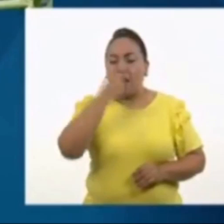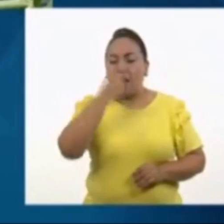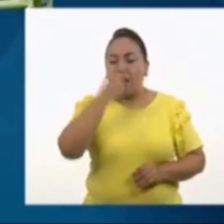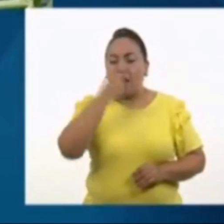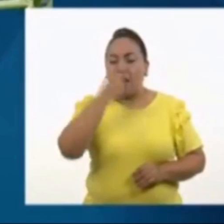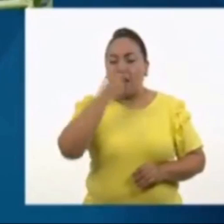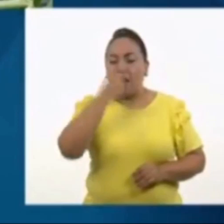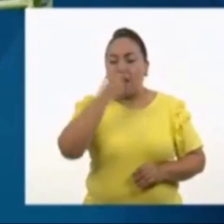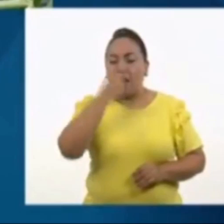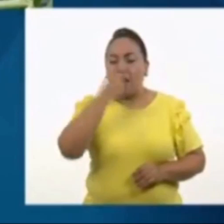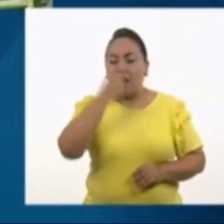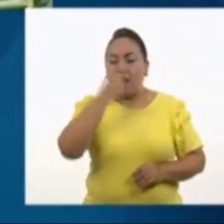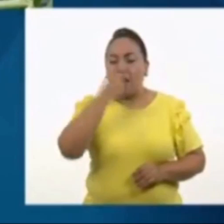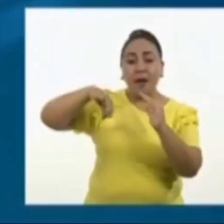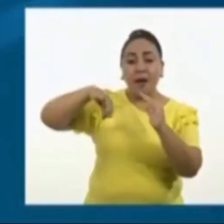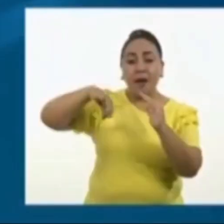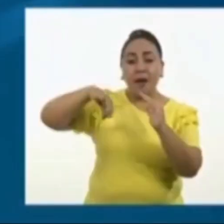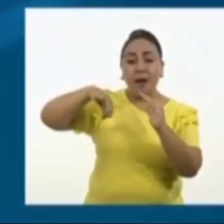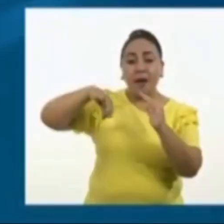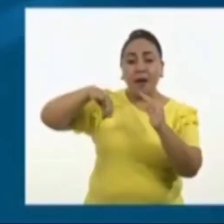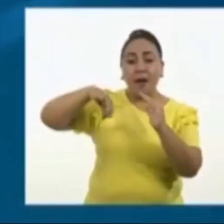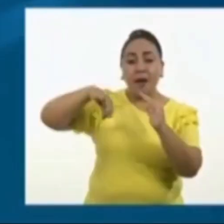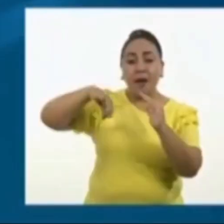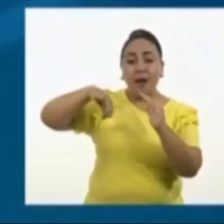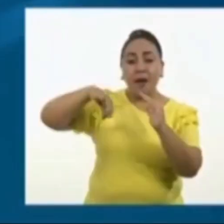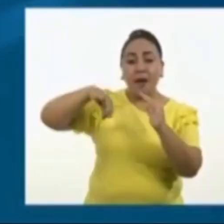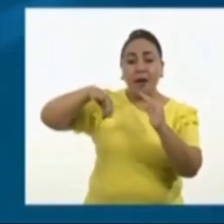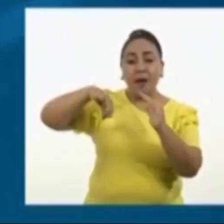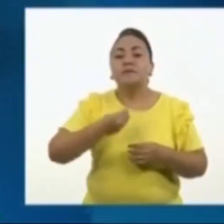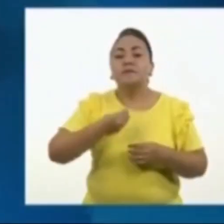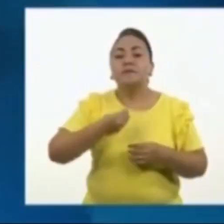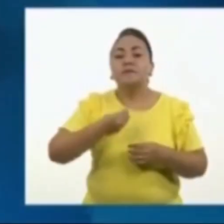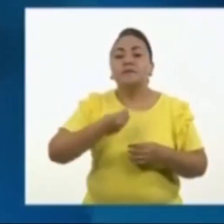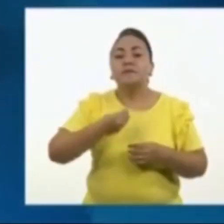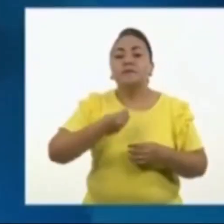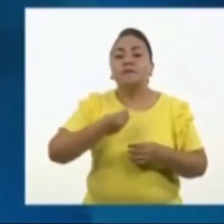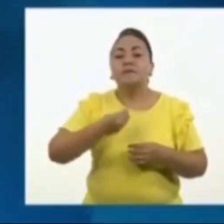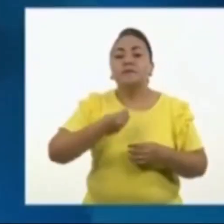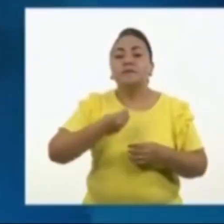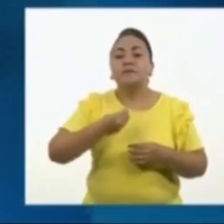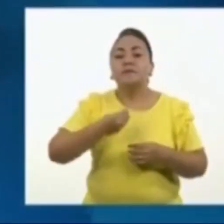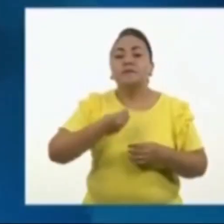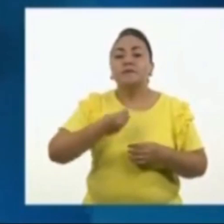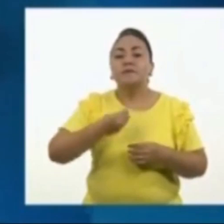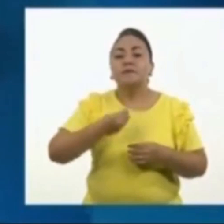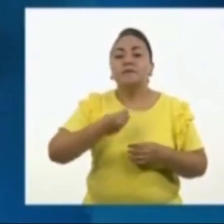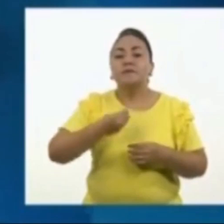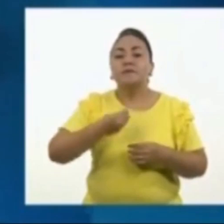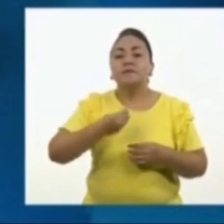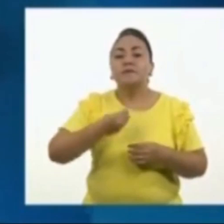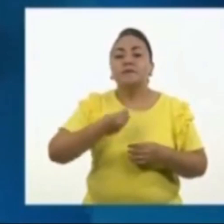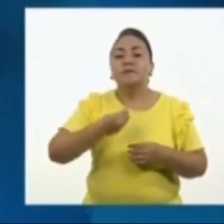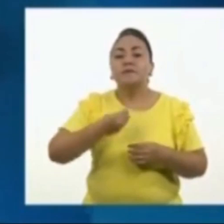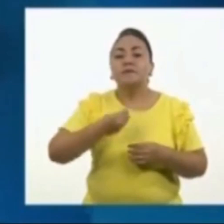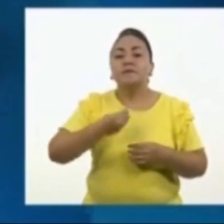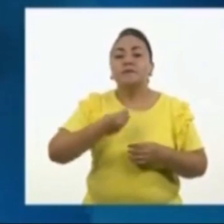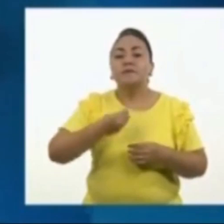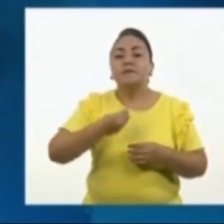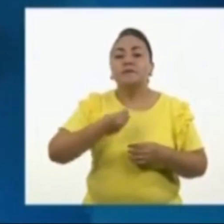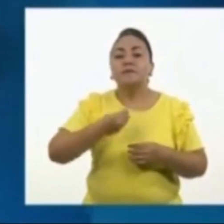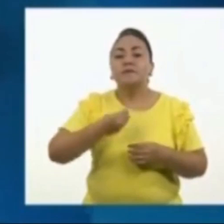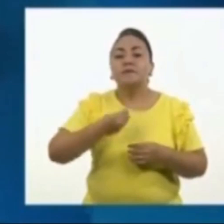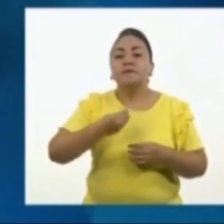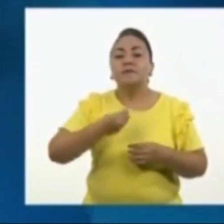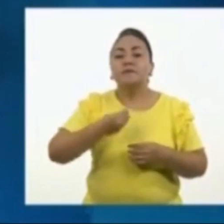millones de años y durante la Segunda Guerra Mundial también fueron muy usados. Es una buena forma de usar nuestros propios alimentos. ¿Ustedes